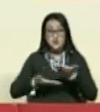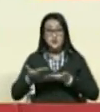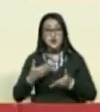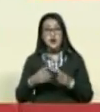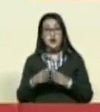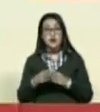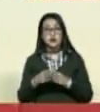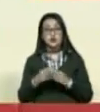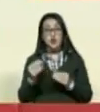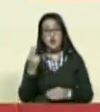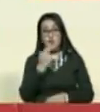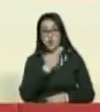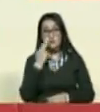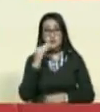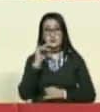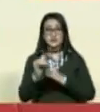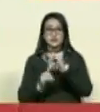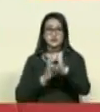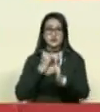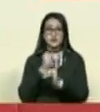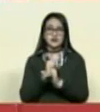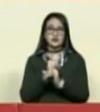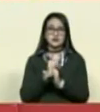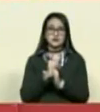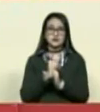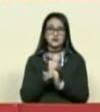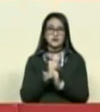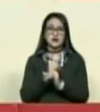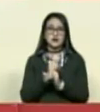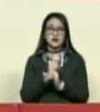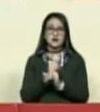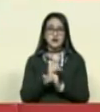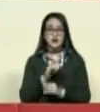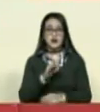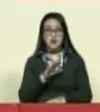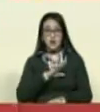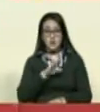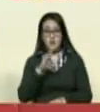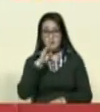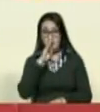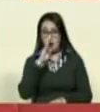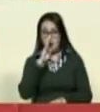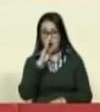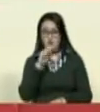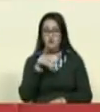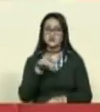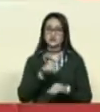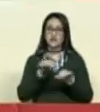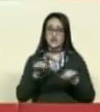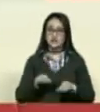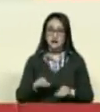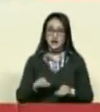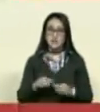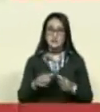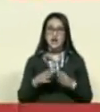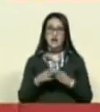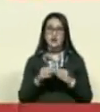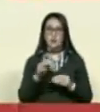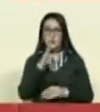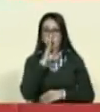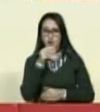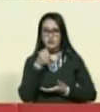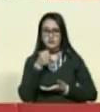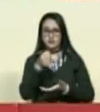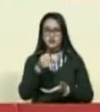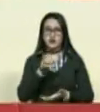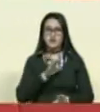todos los compromisos internacionales con esa banca, con ese sistema, de todos esos bonos emitidos